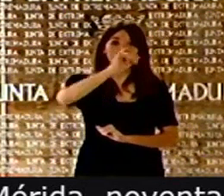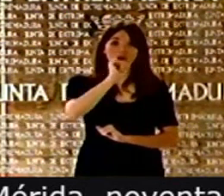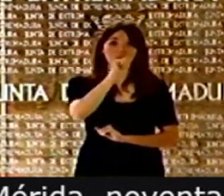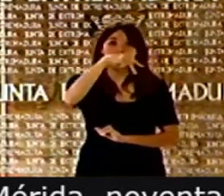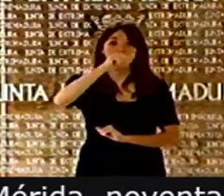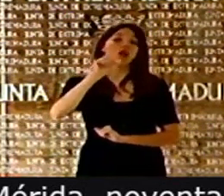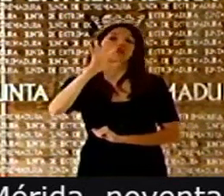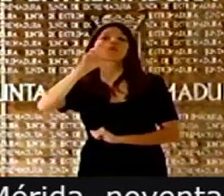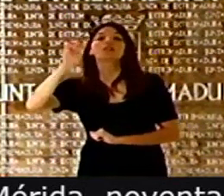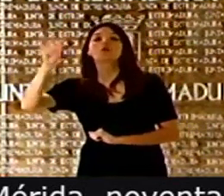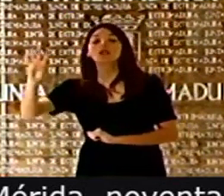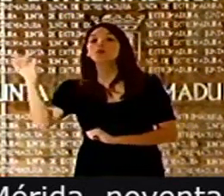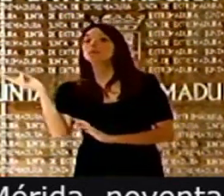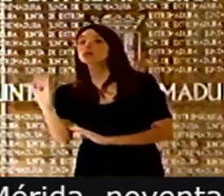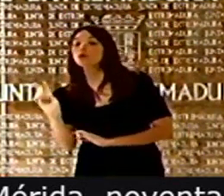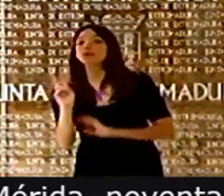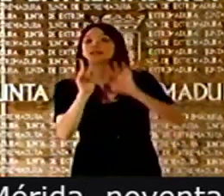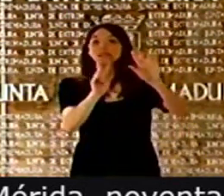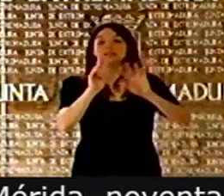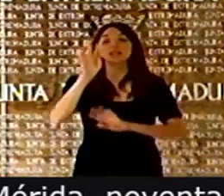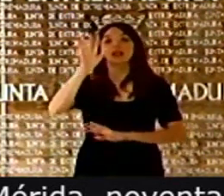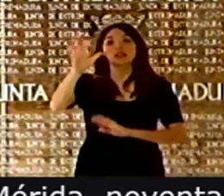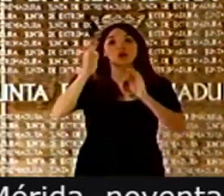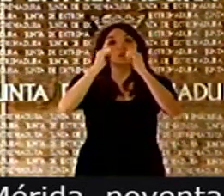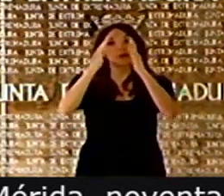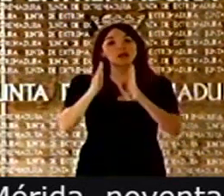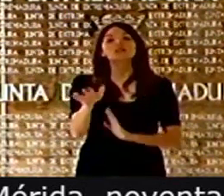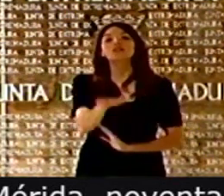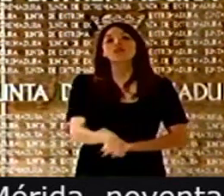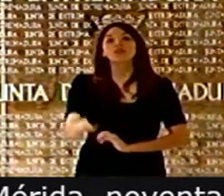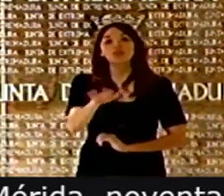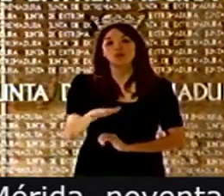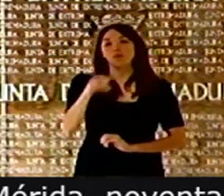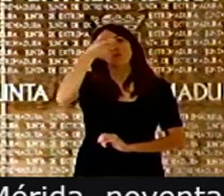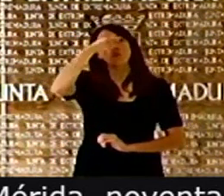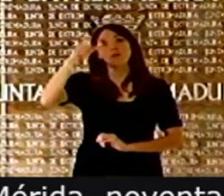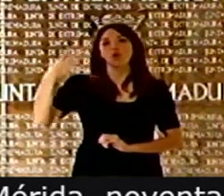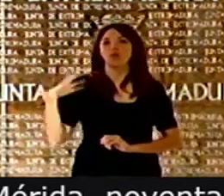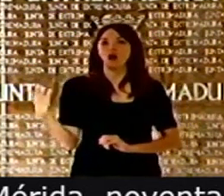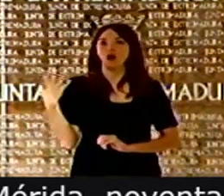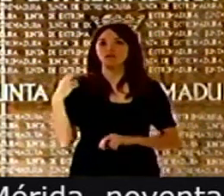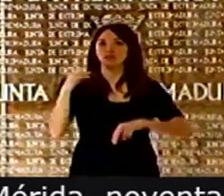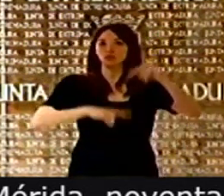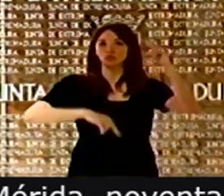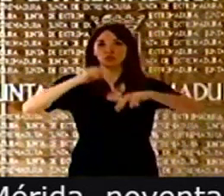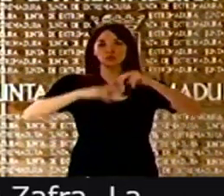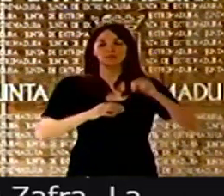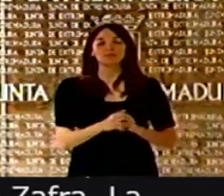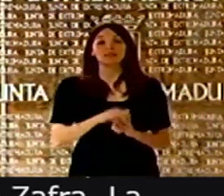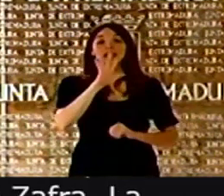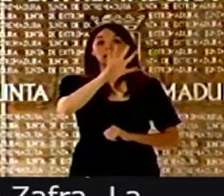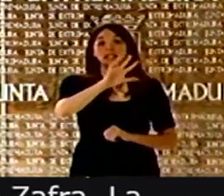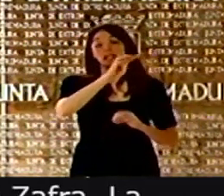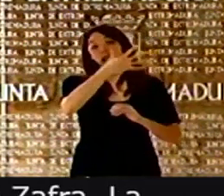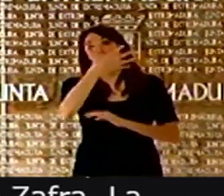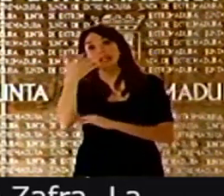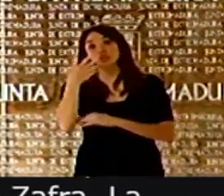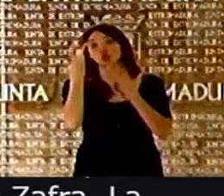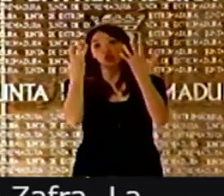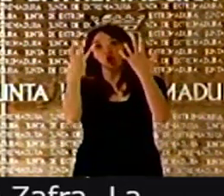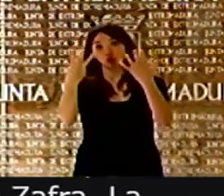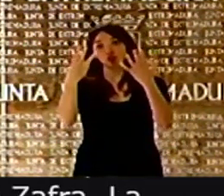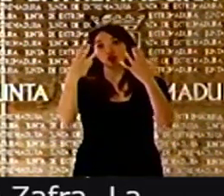la Serena y 75 en la localidad de Zafra. La rehabilitación de 508 inmuebles, y